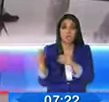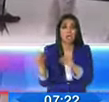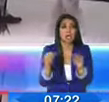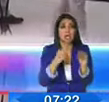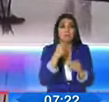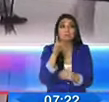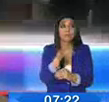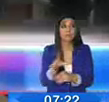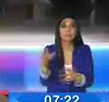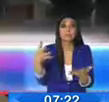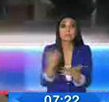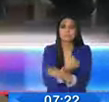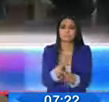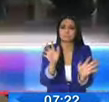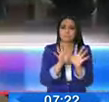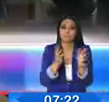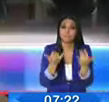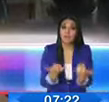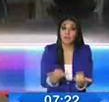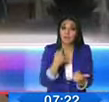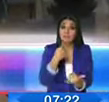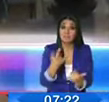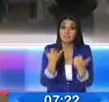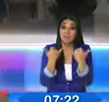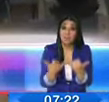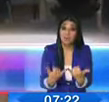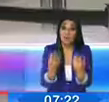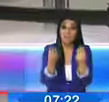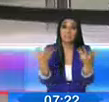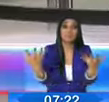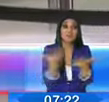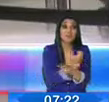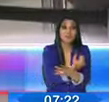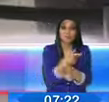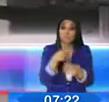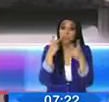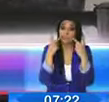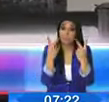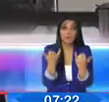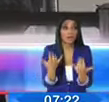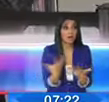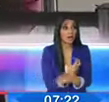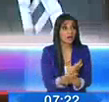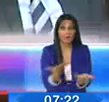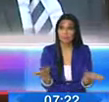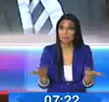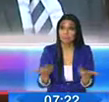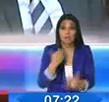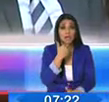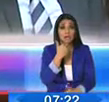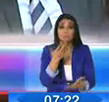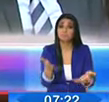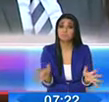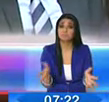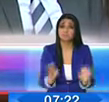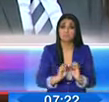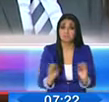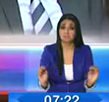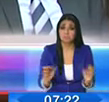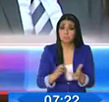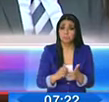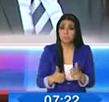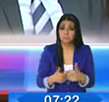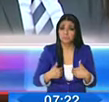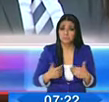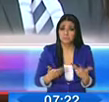lunes que se hablaba del día de hoy concretamente de una incautación ustedes están viendo al momento que no existe ninguna situación